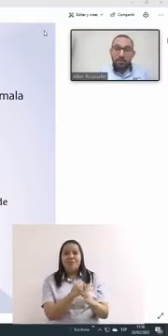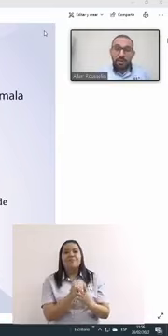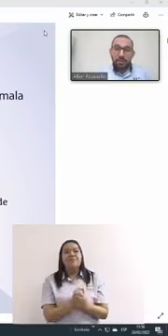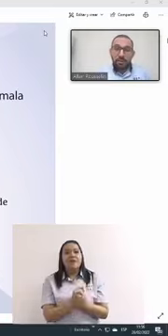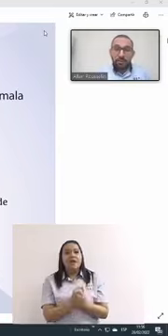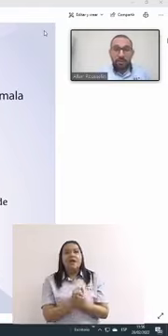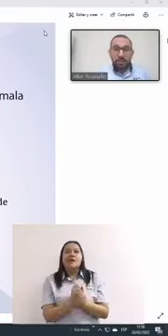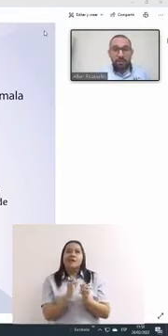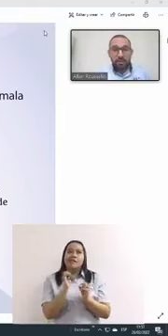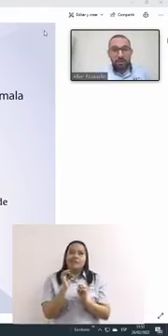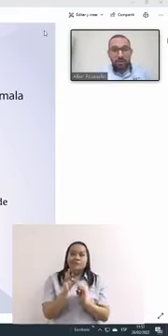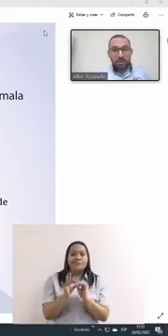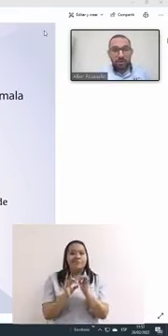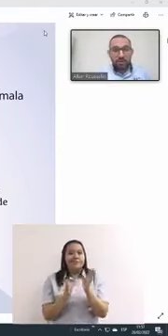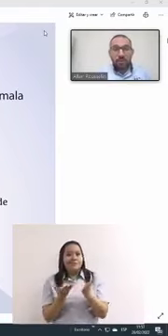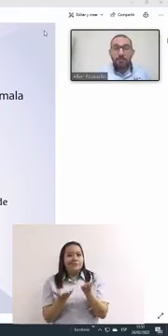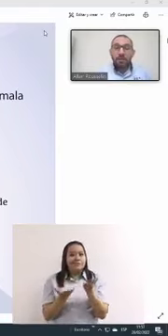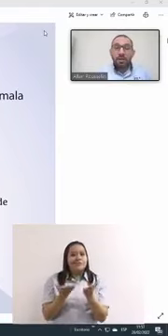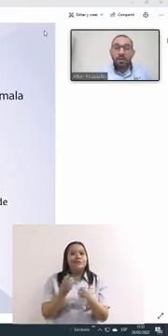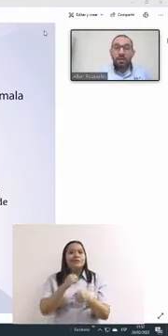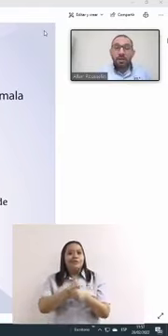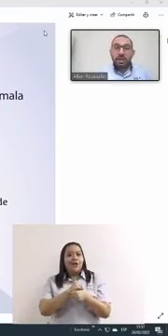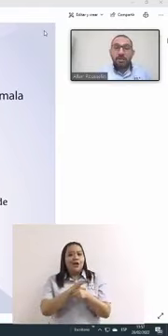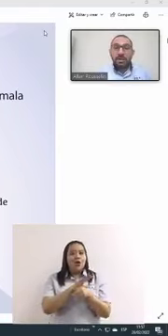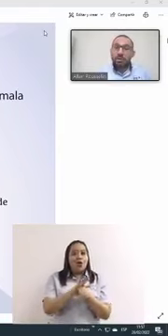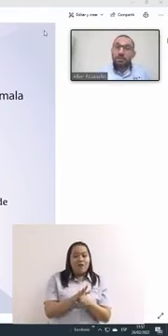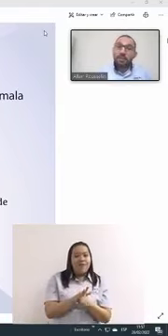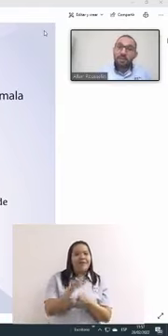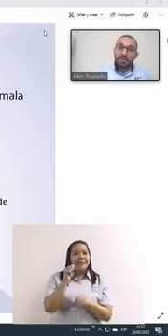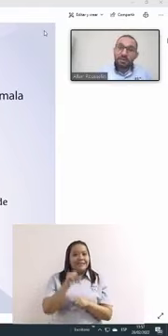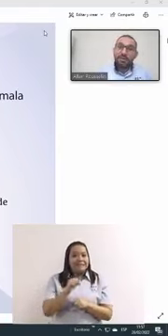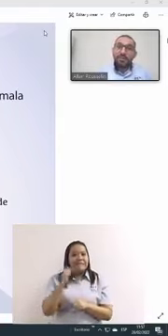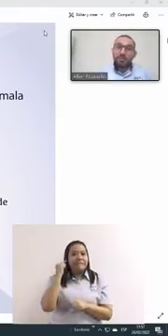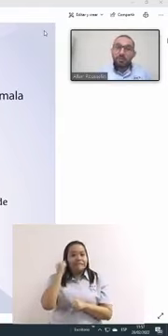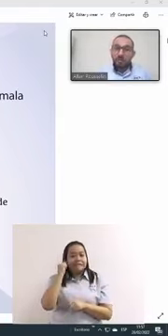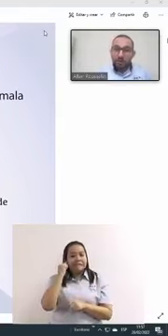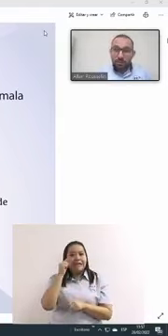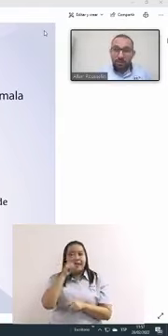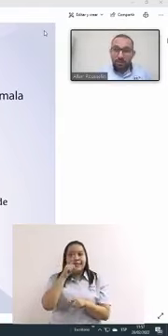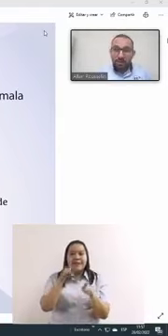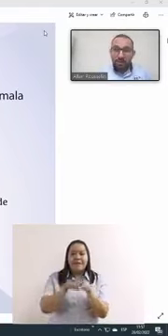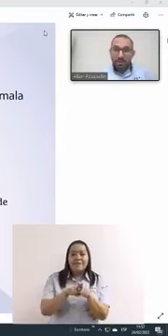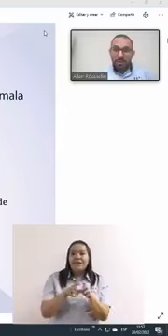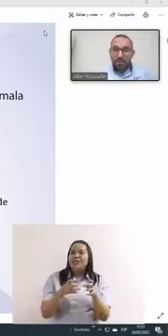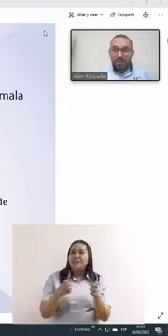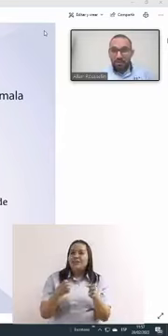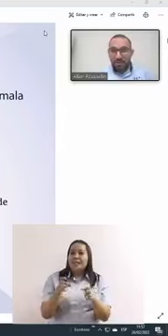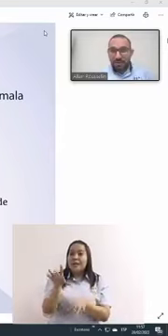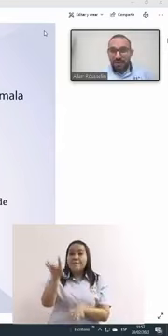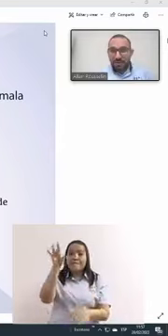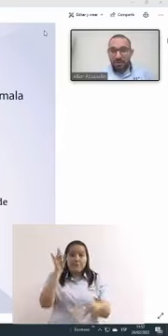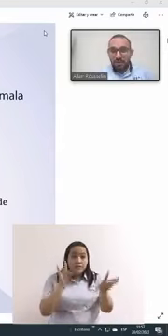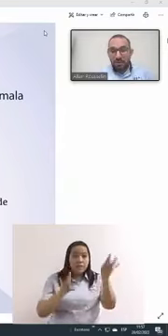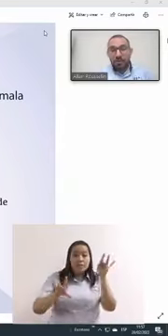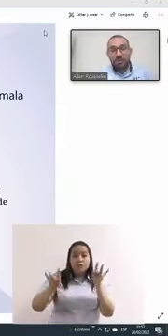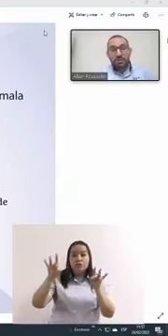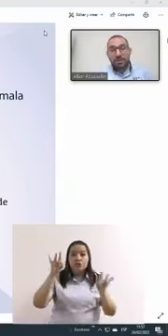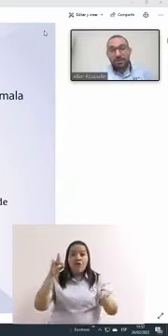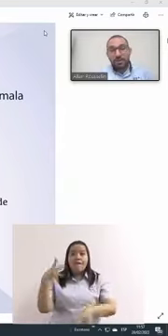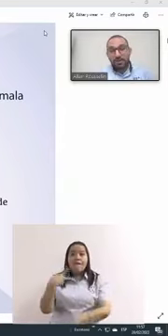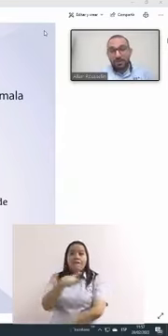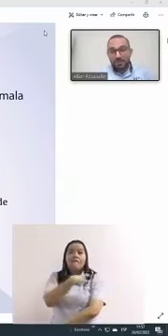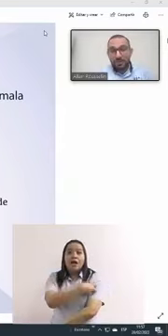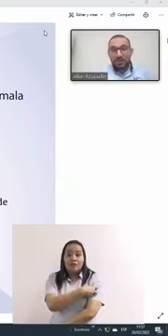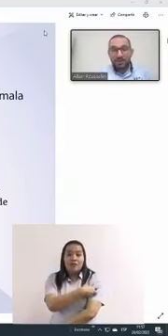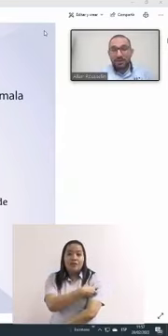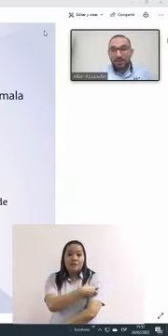entre COVID-19 y audición. La invitación también es vacunémonos. En Honduras hay 3 millones, en Guatemala